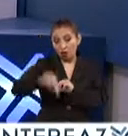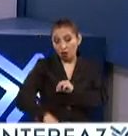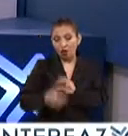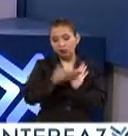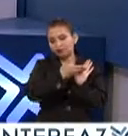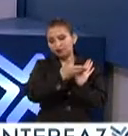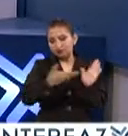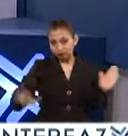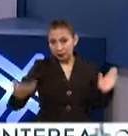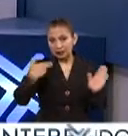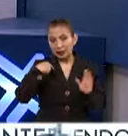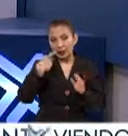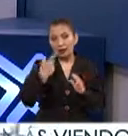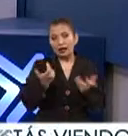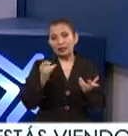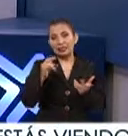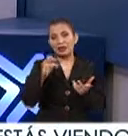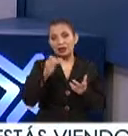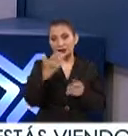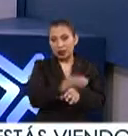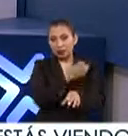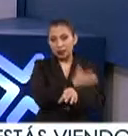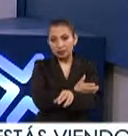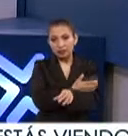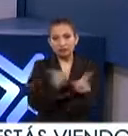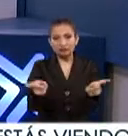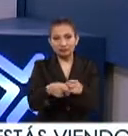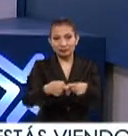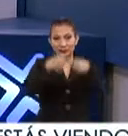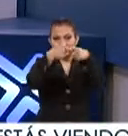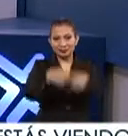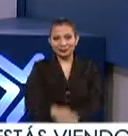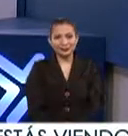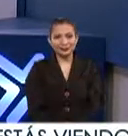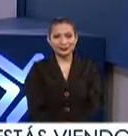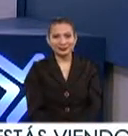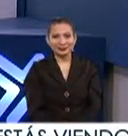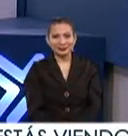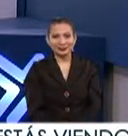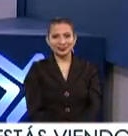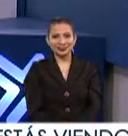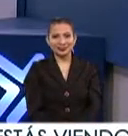a lo largo de este programa de Interfaz. Acompáñenos, vamos a un breve corte.